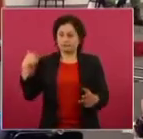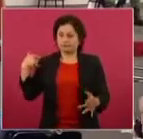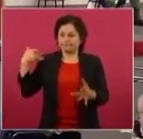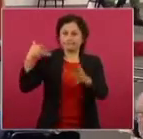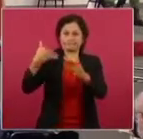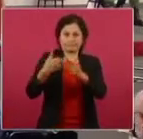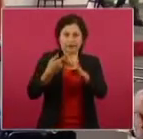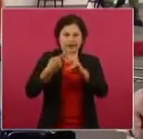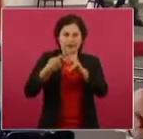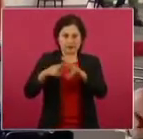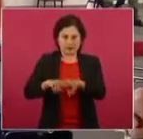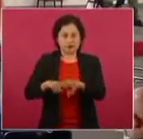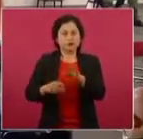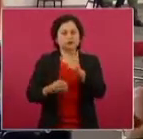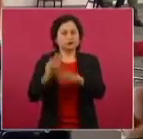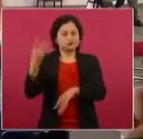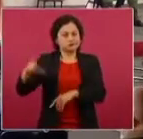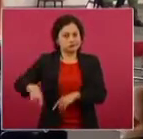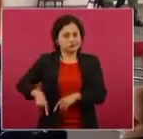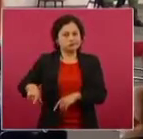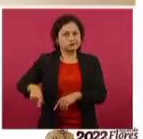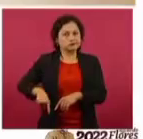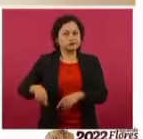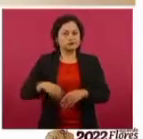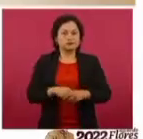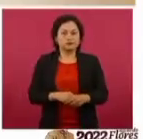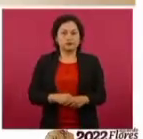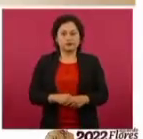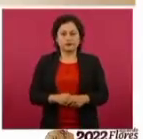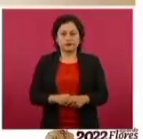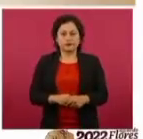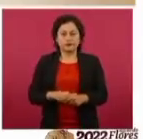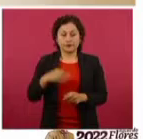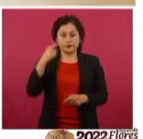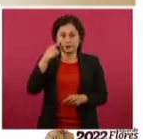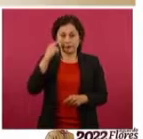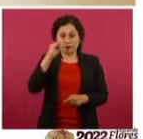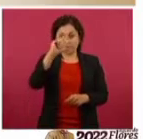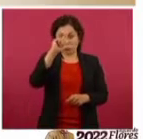se registra una reducción de